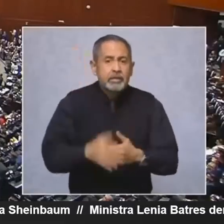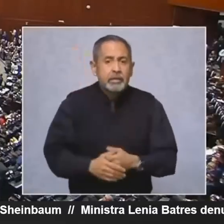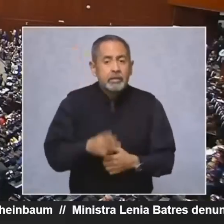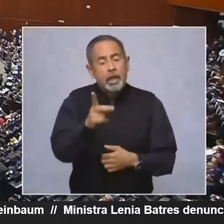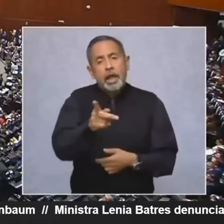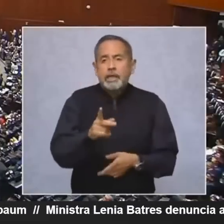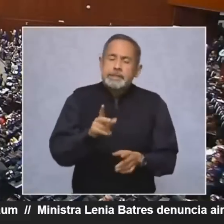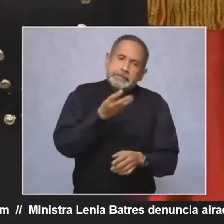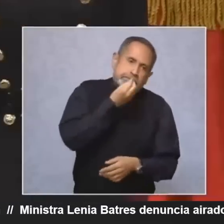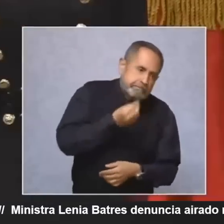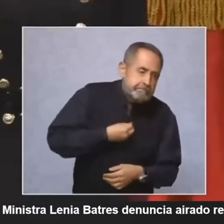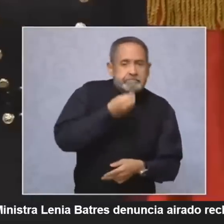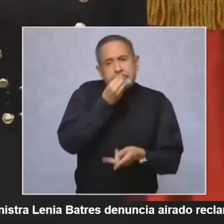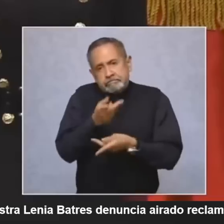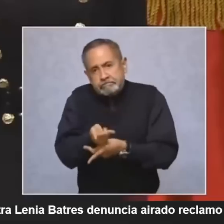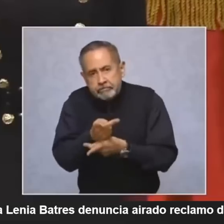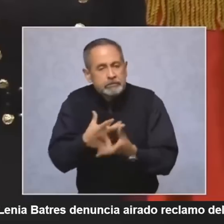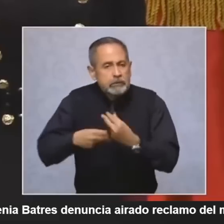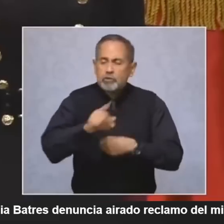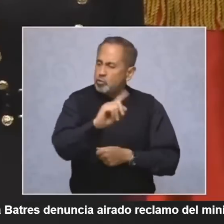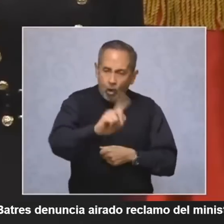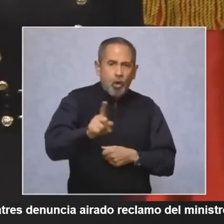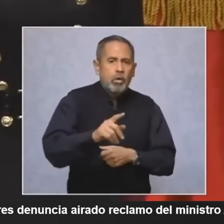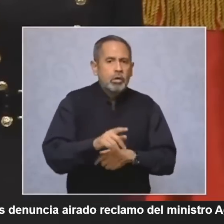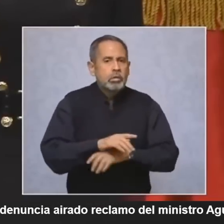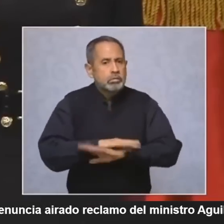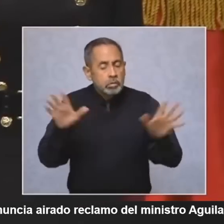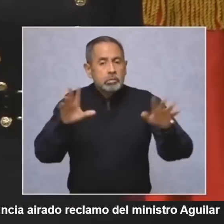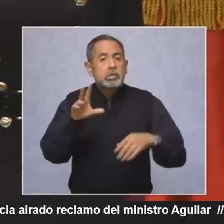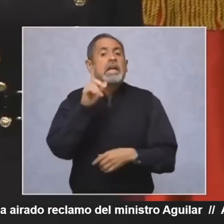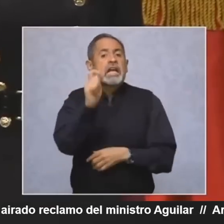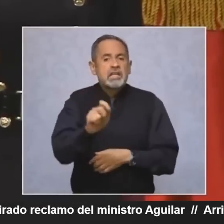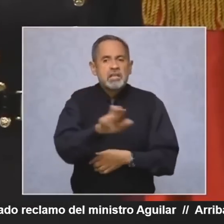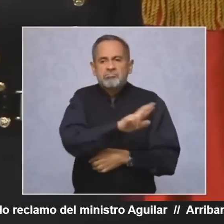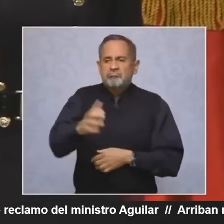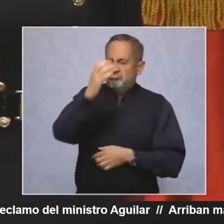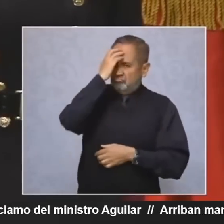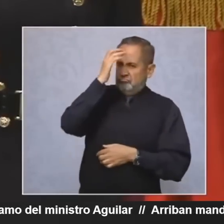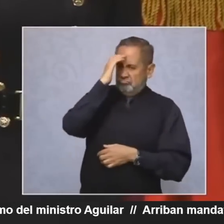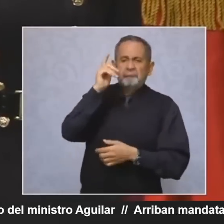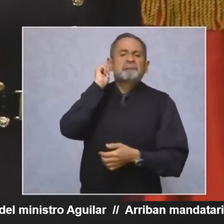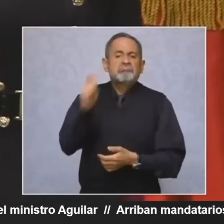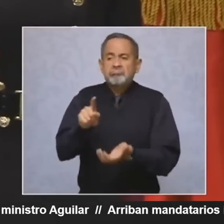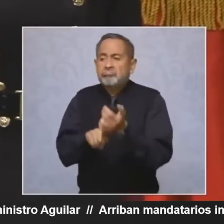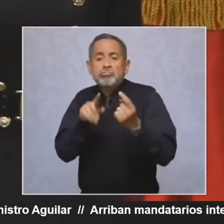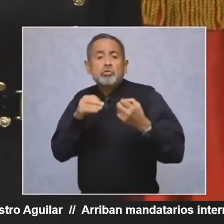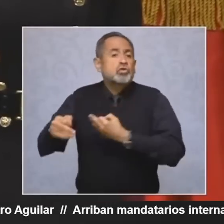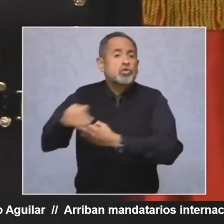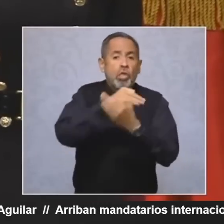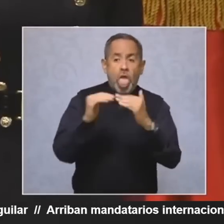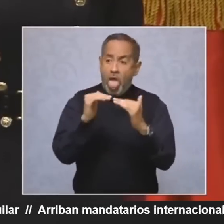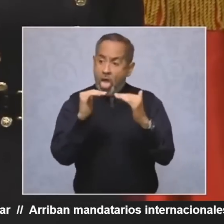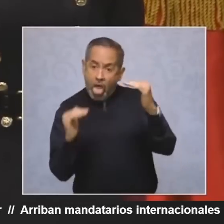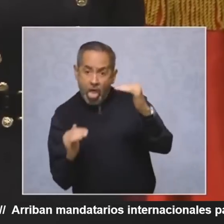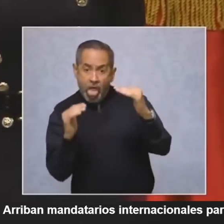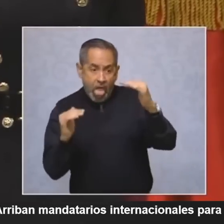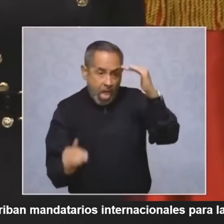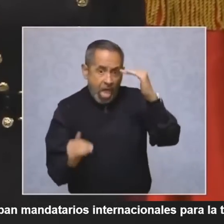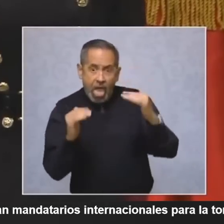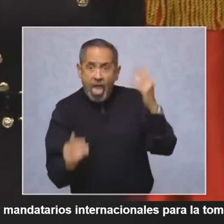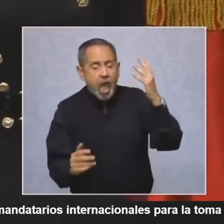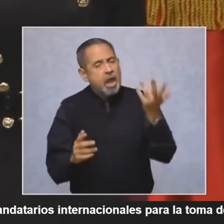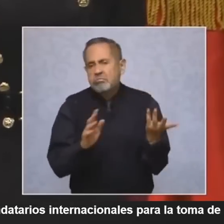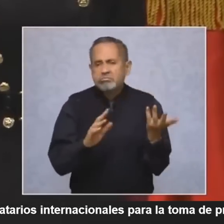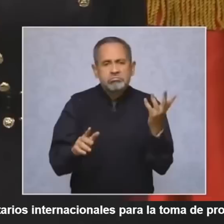de tolerancia, es el reconocimiento de que la profundización de las desigualdades